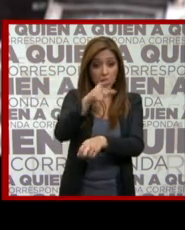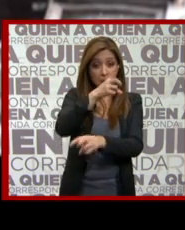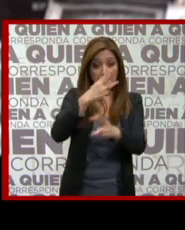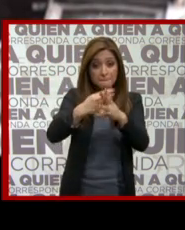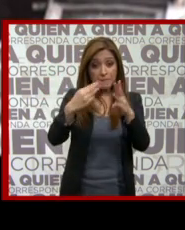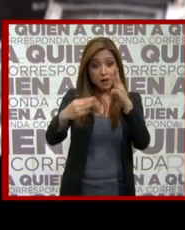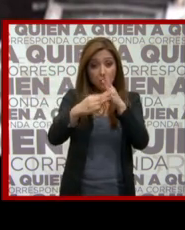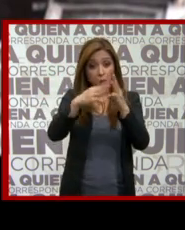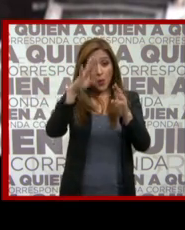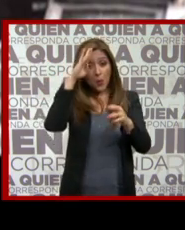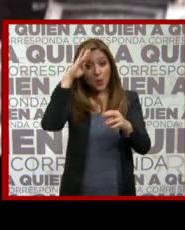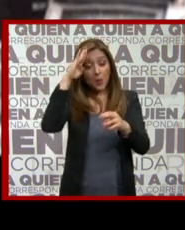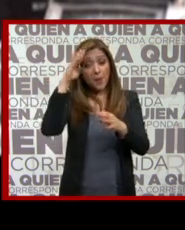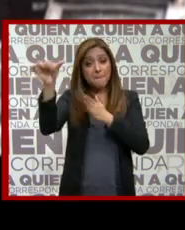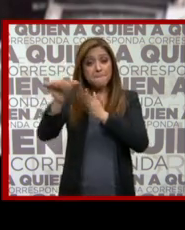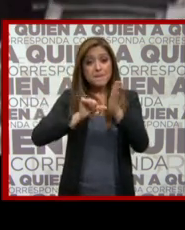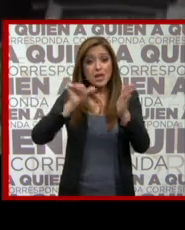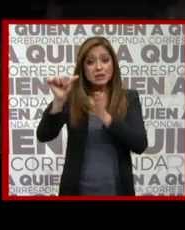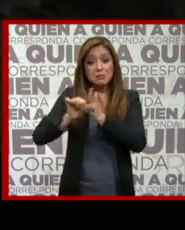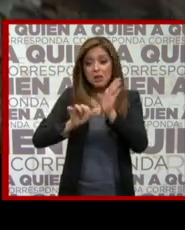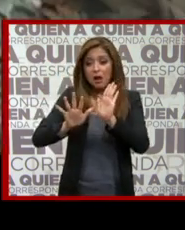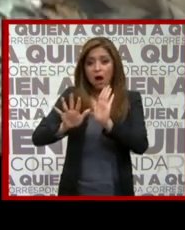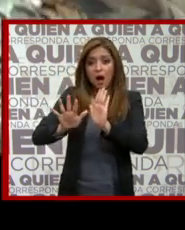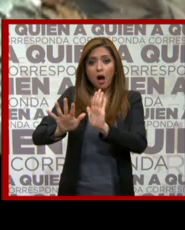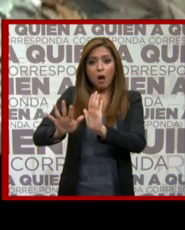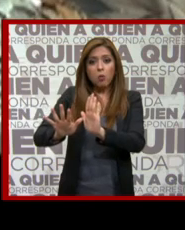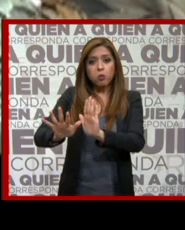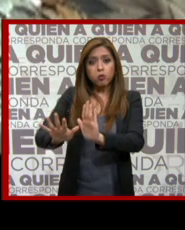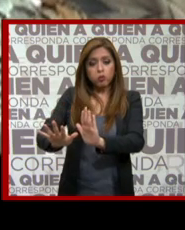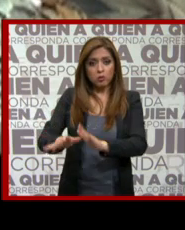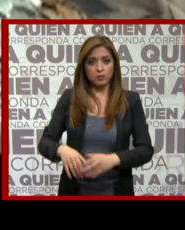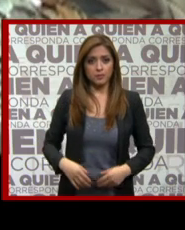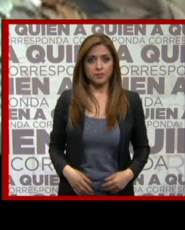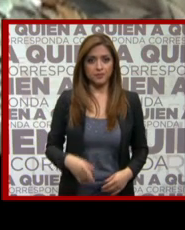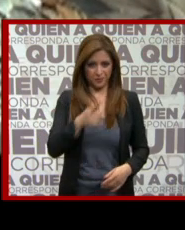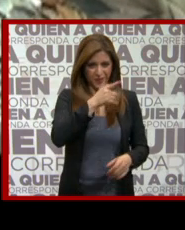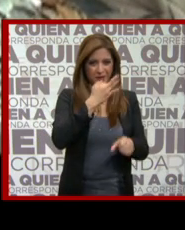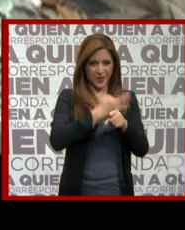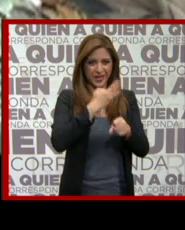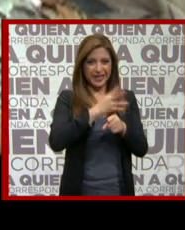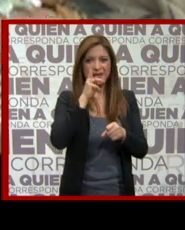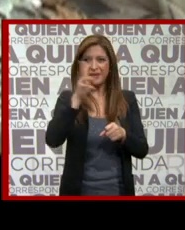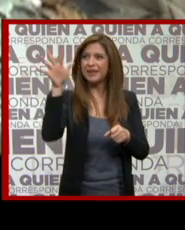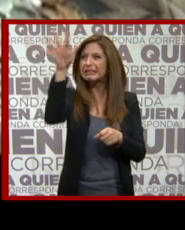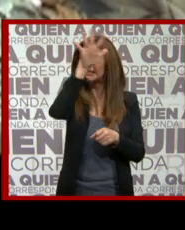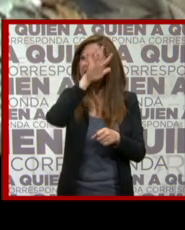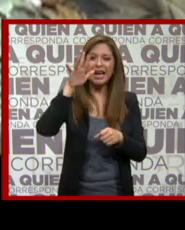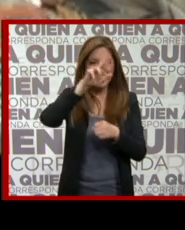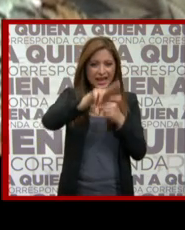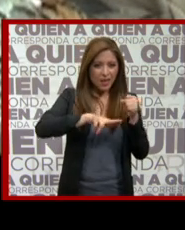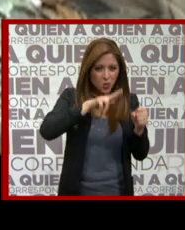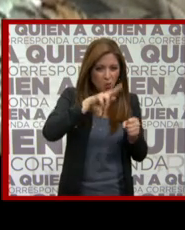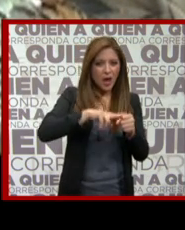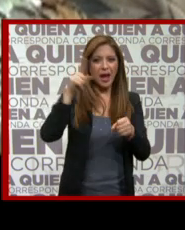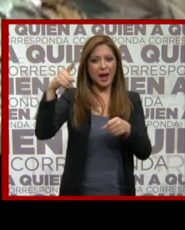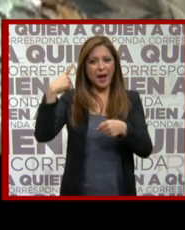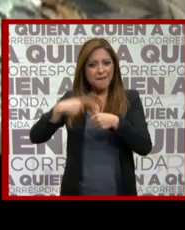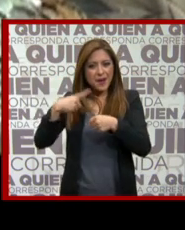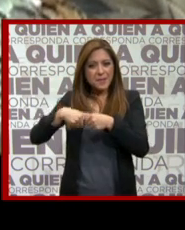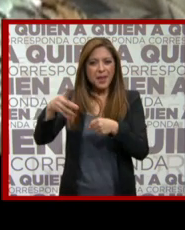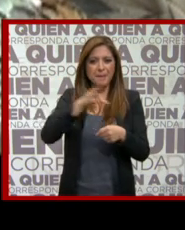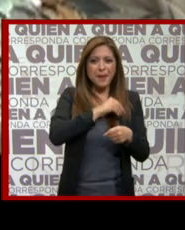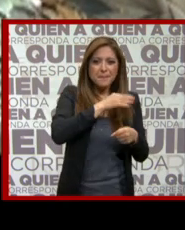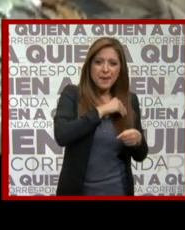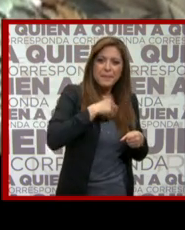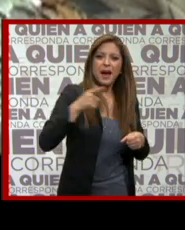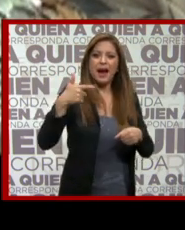materiales pueden durar meses sin que los muevan. De por sí que ya ve cómo está la situación del medio ambiente. Enfermedades de los pequeños,